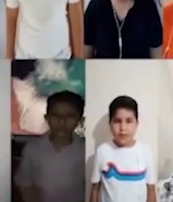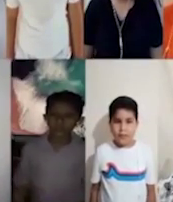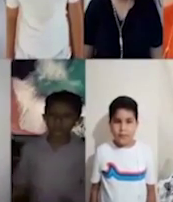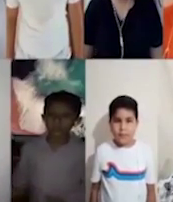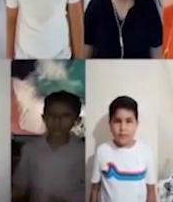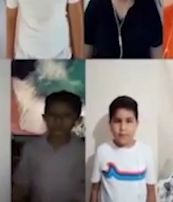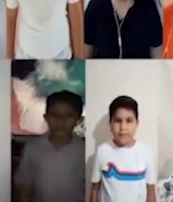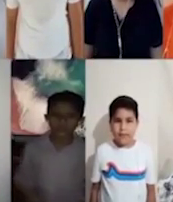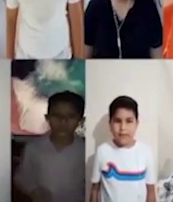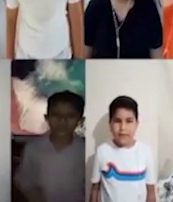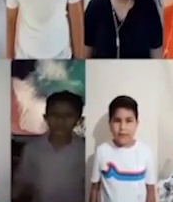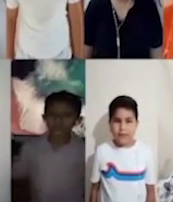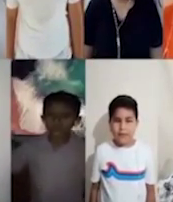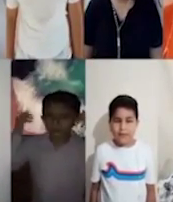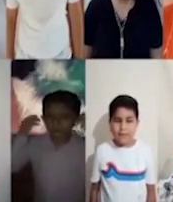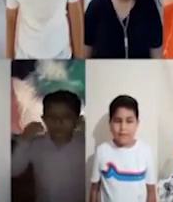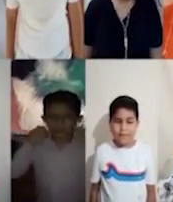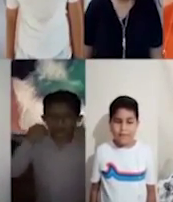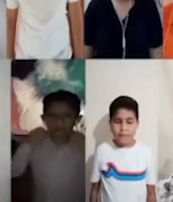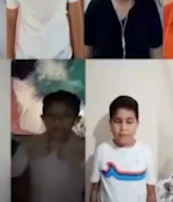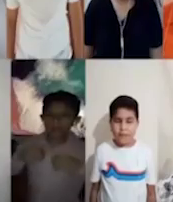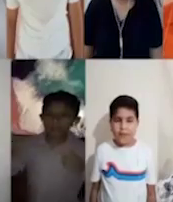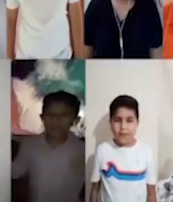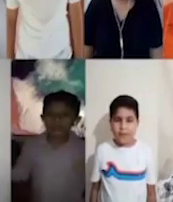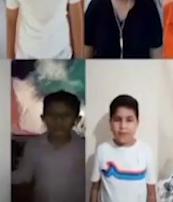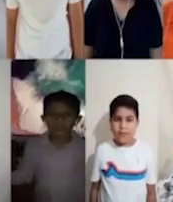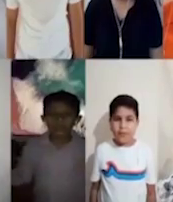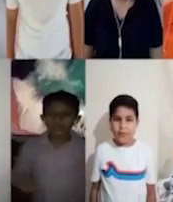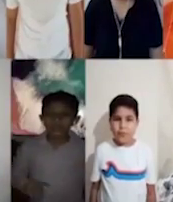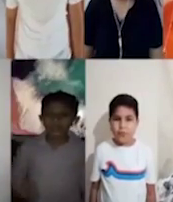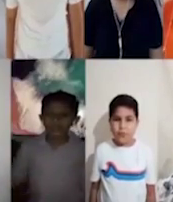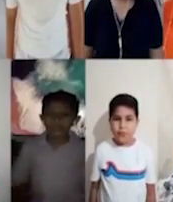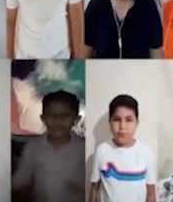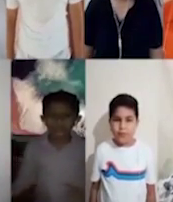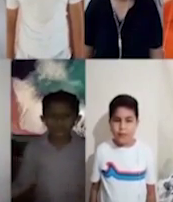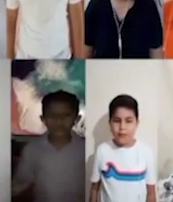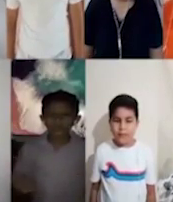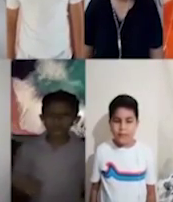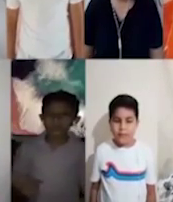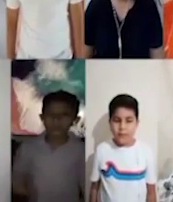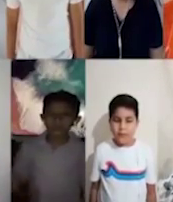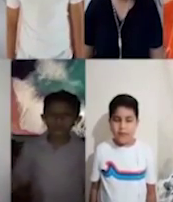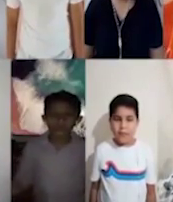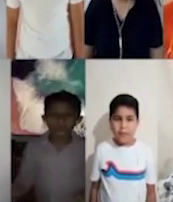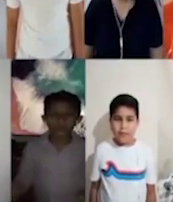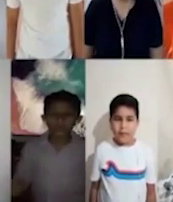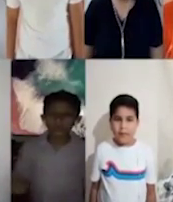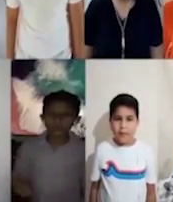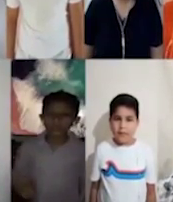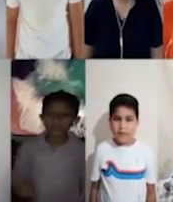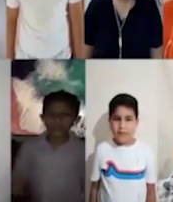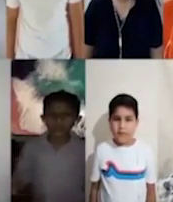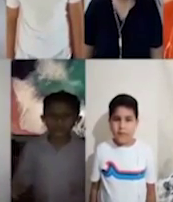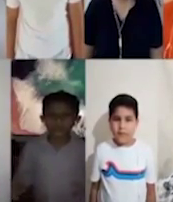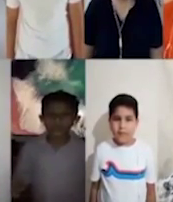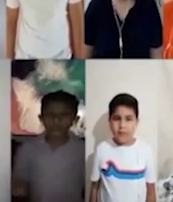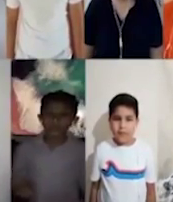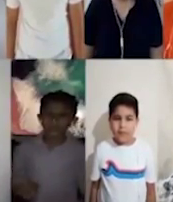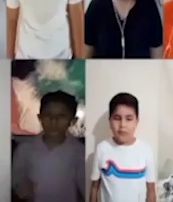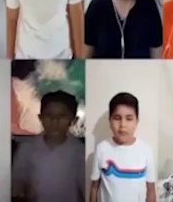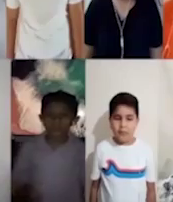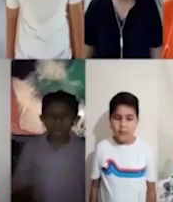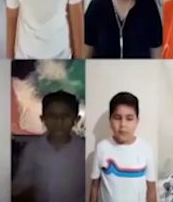blancas olas su carita podía blanquear. La negrita cucurumbe a